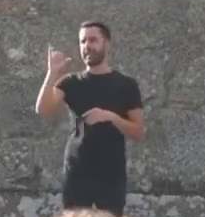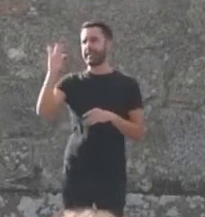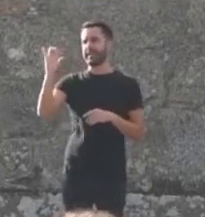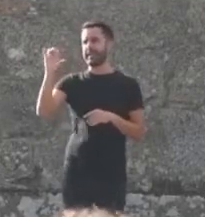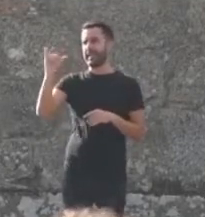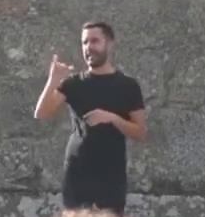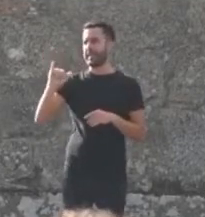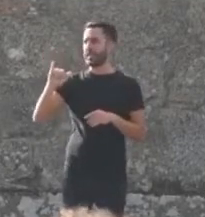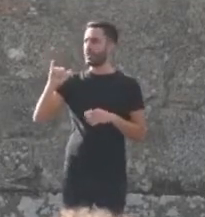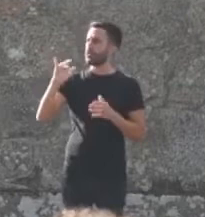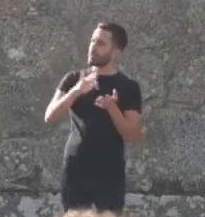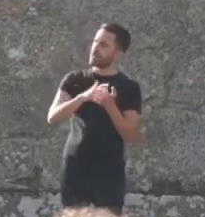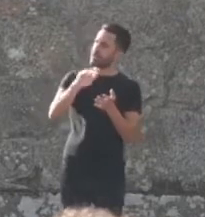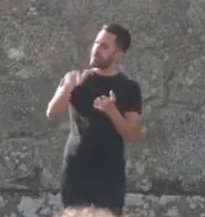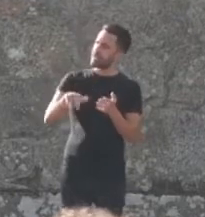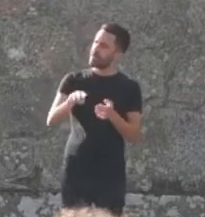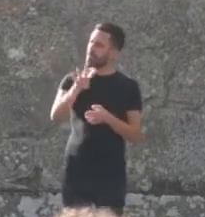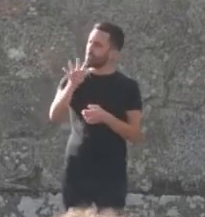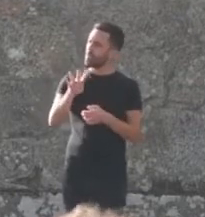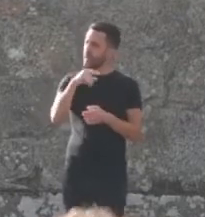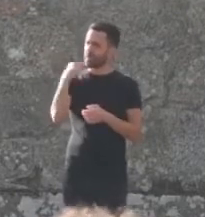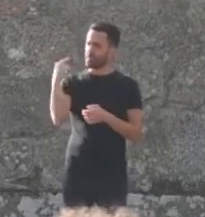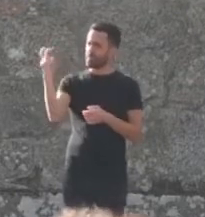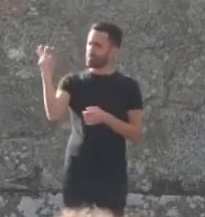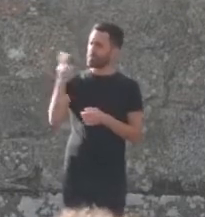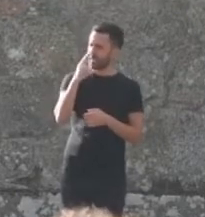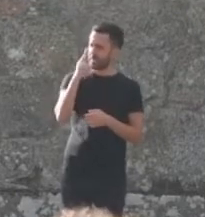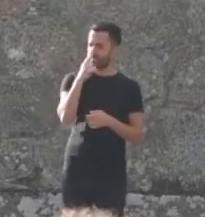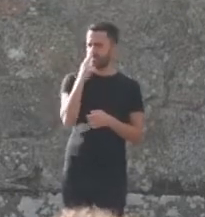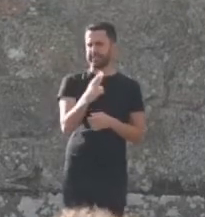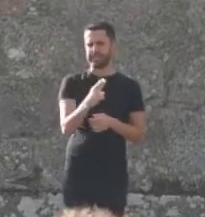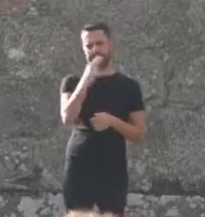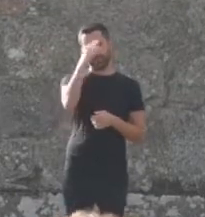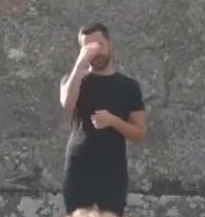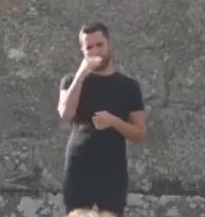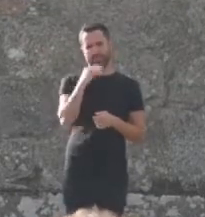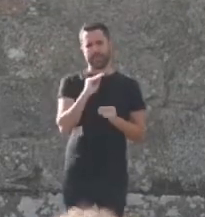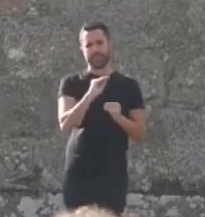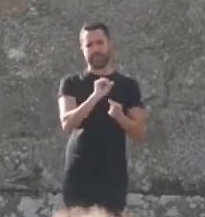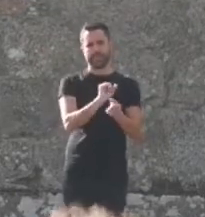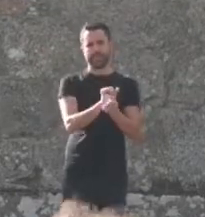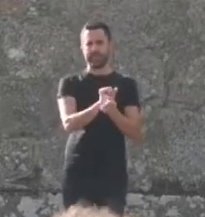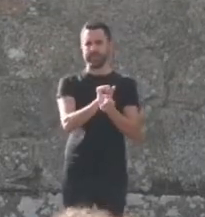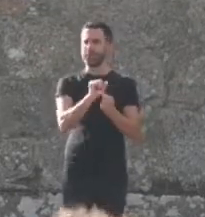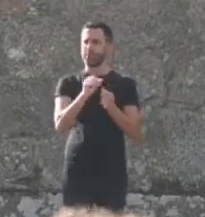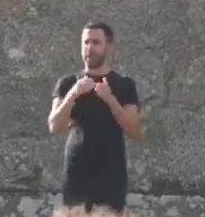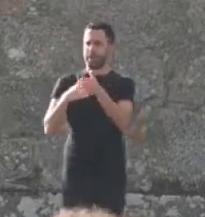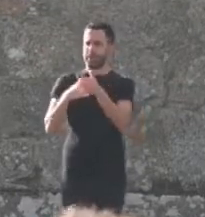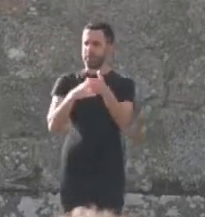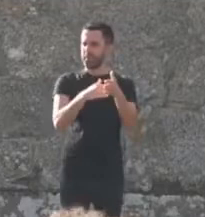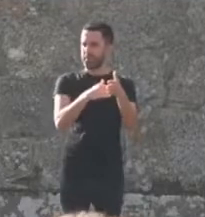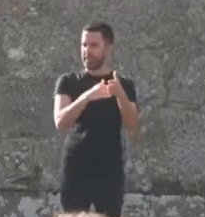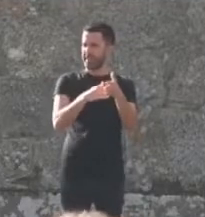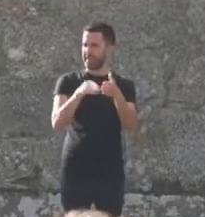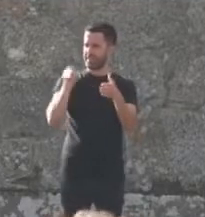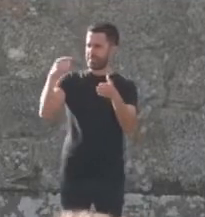con 4 anos visitando o seu pai preso, baixou dese barco polo peirao no que entramos